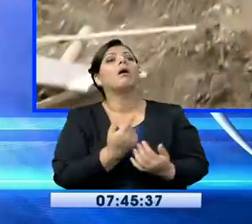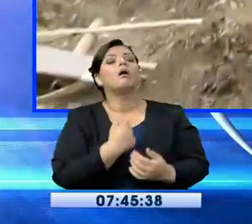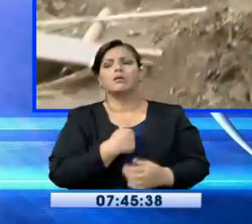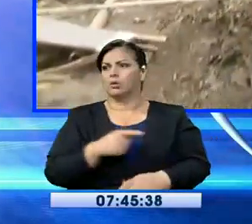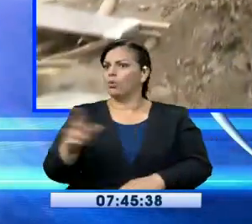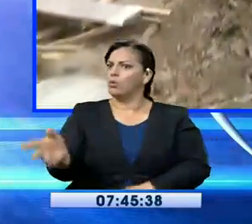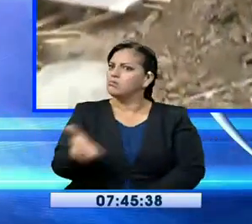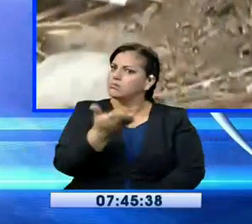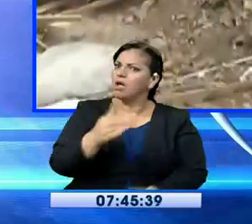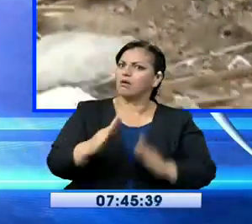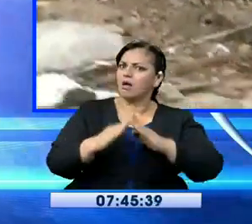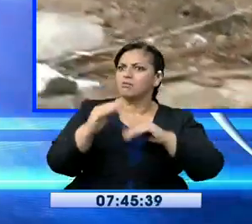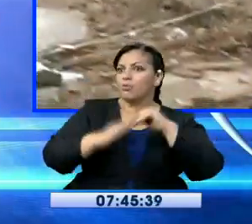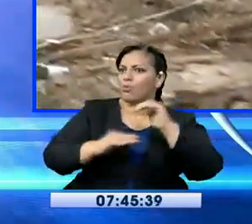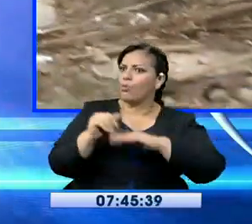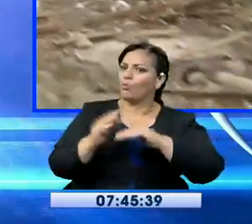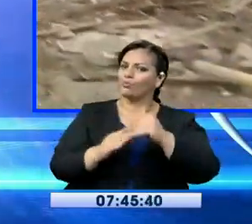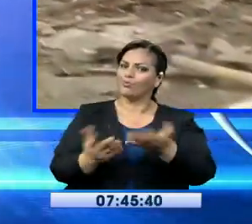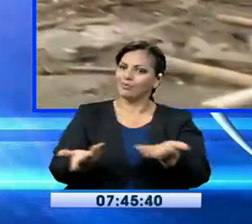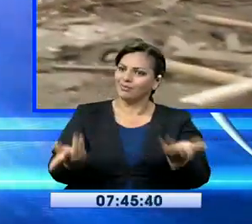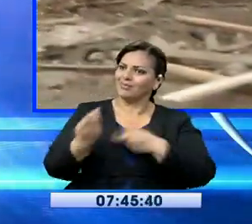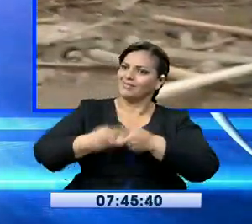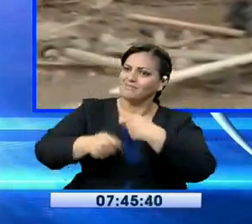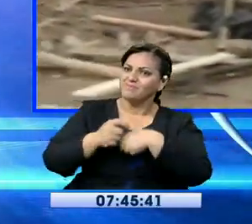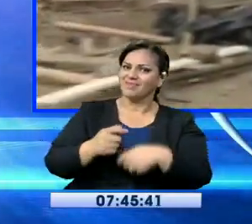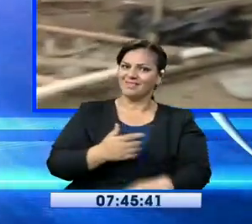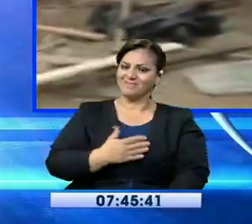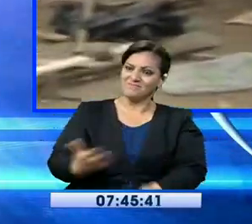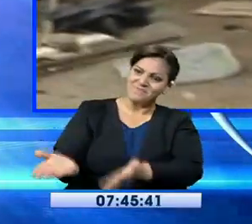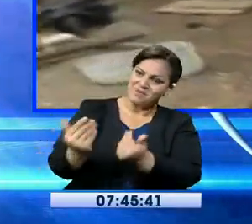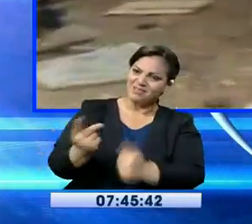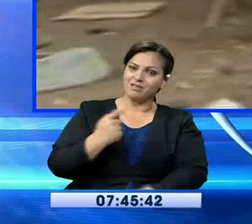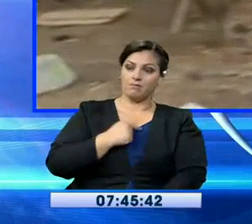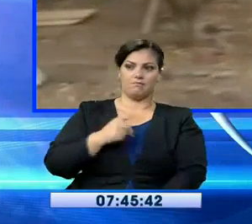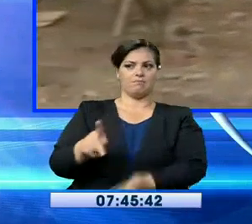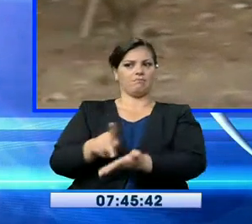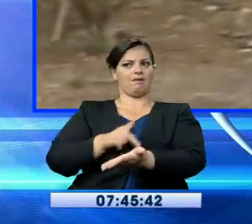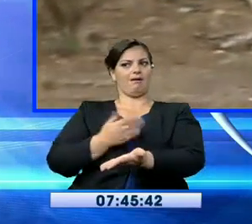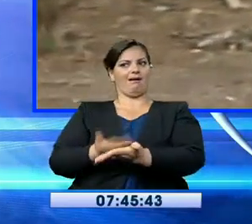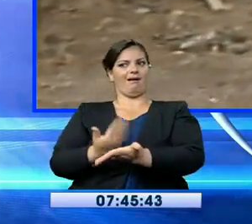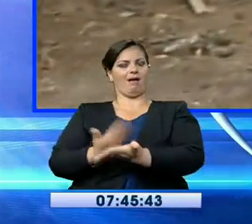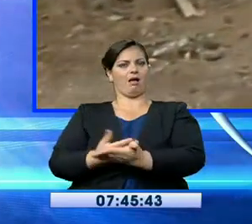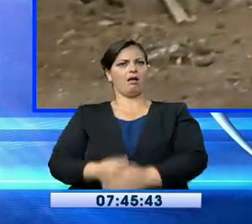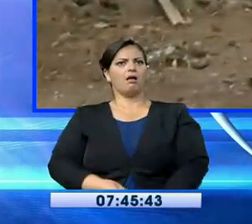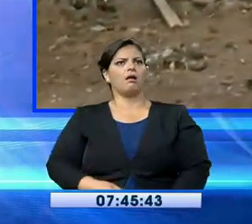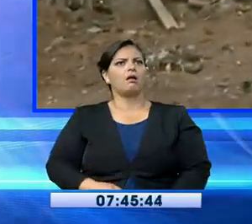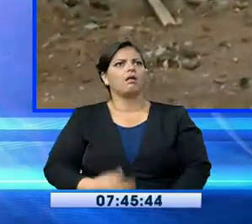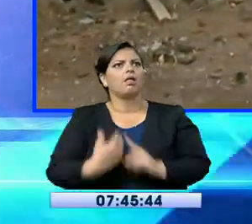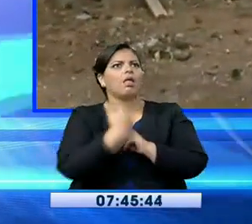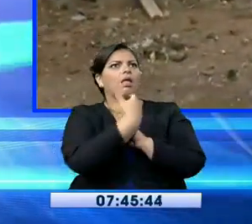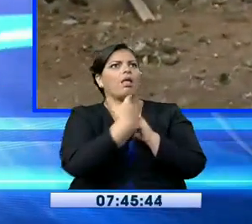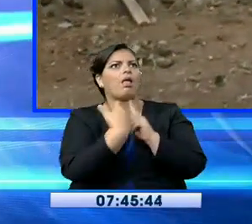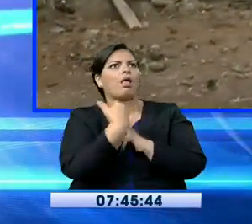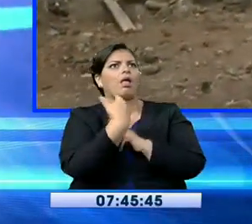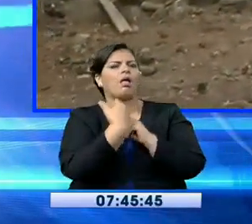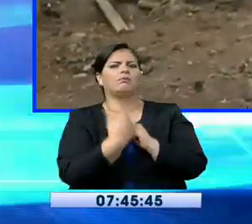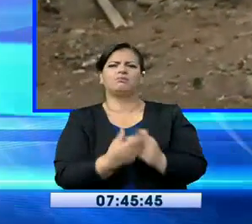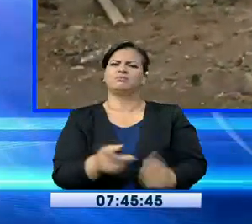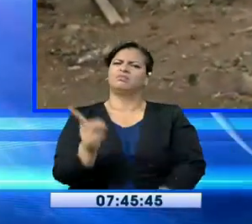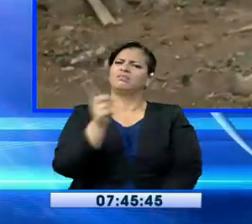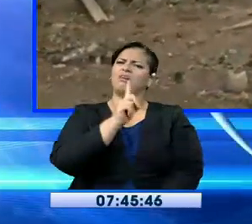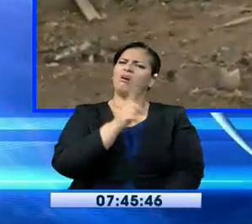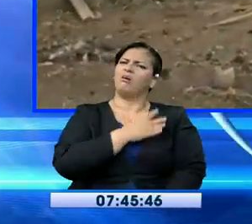ilusiones y de la justa aspiración de la gente más humilde de poder tener casa propia. No se dejen embaucar. Claro que sí, Luisa,